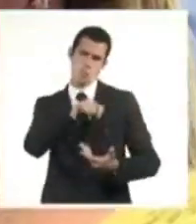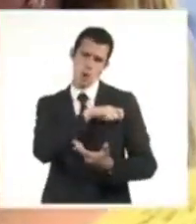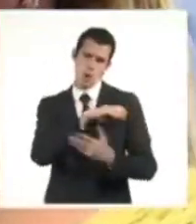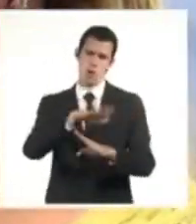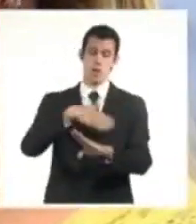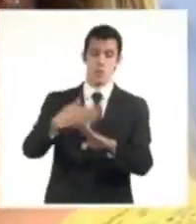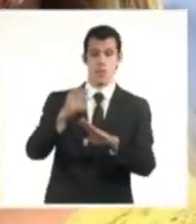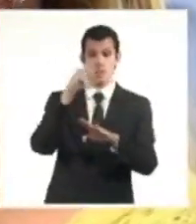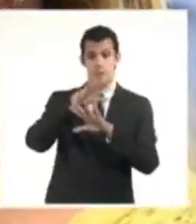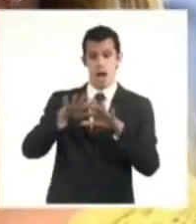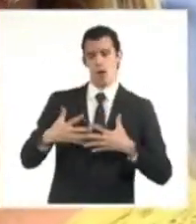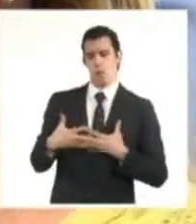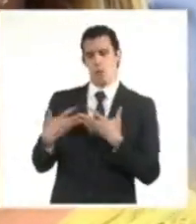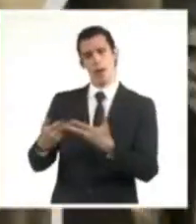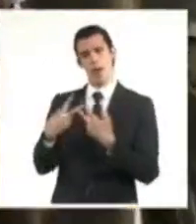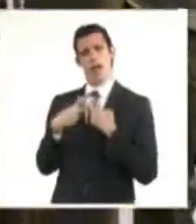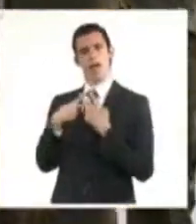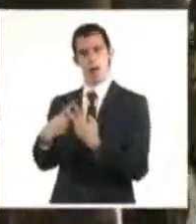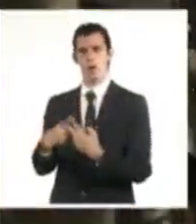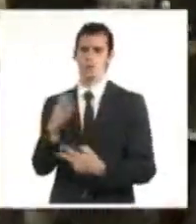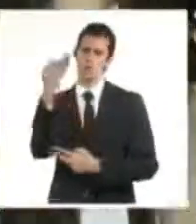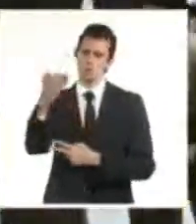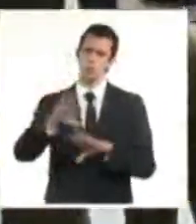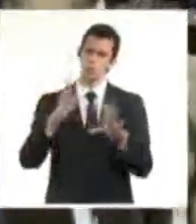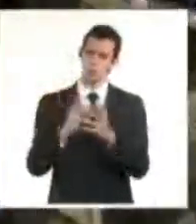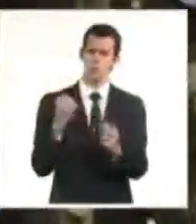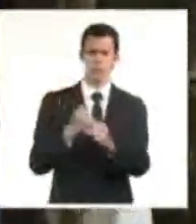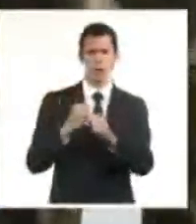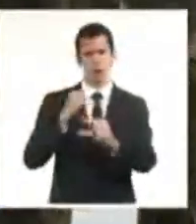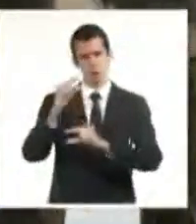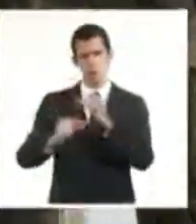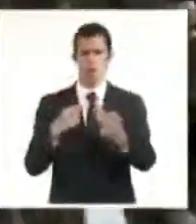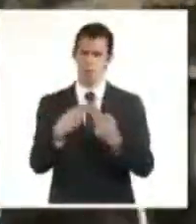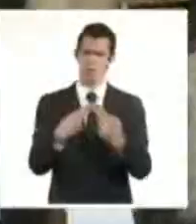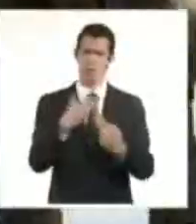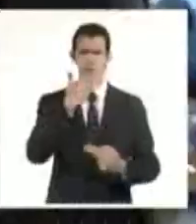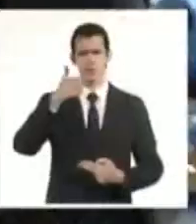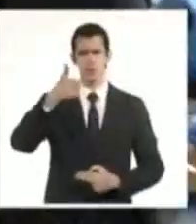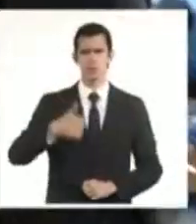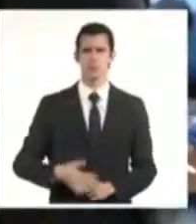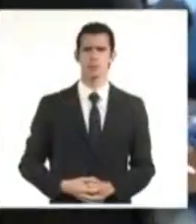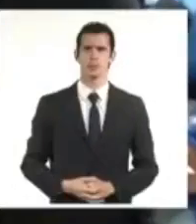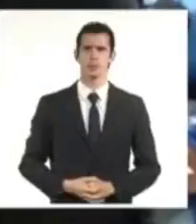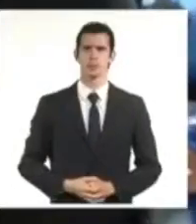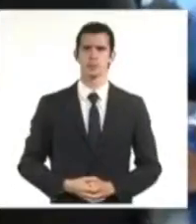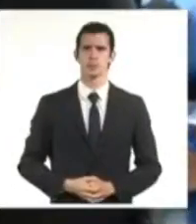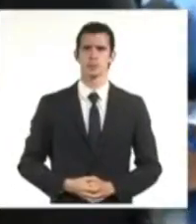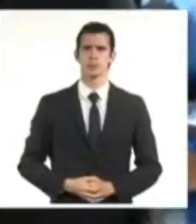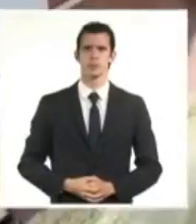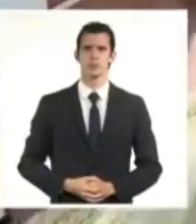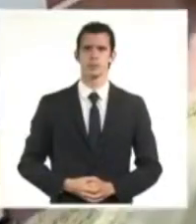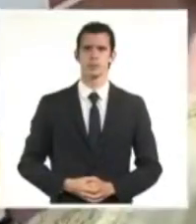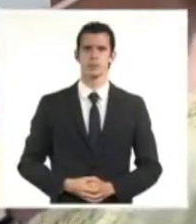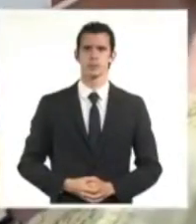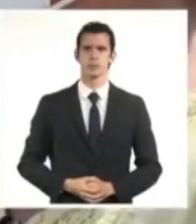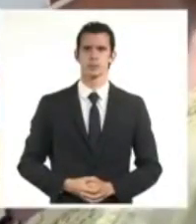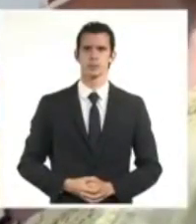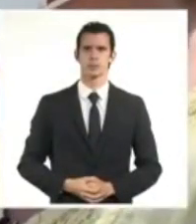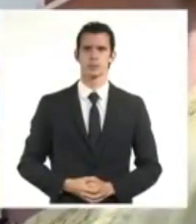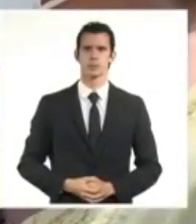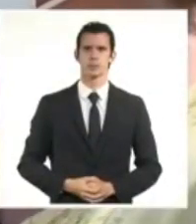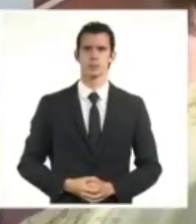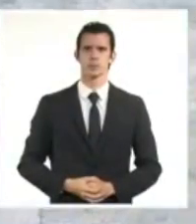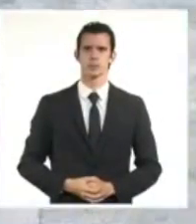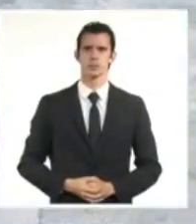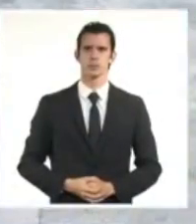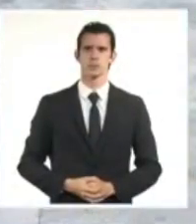con certeza hacia el futuro desde santiago de cuba- josé antonio salazar y rocío lópez pardo sistema informativo